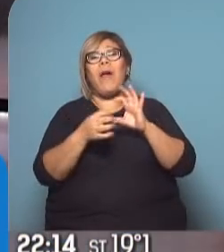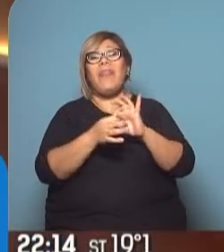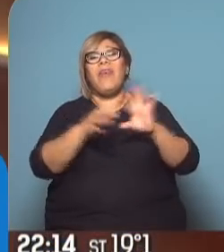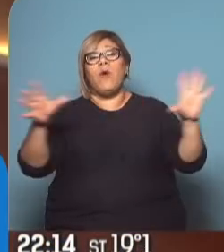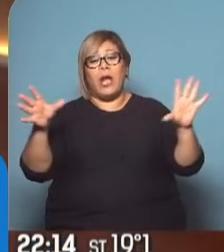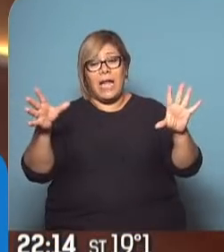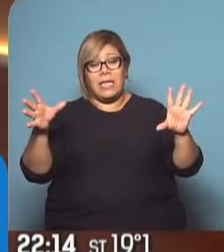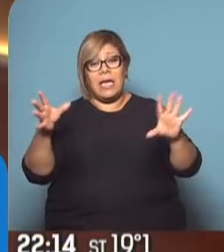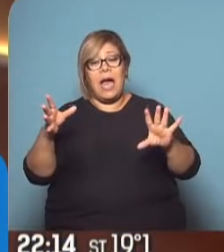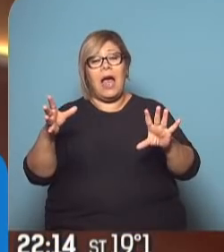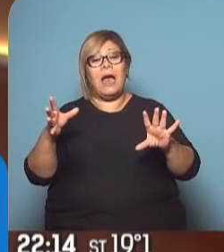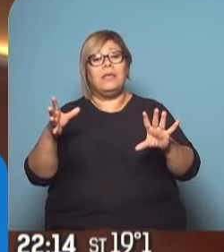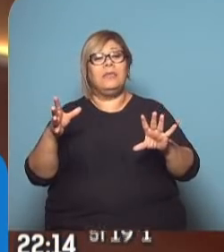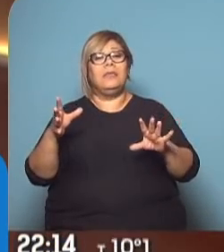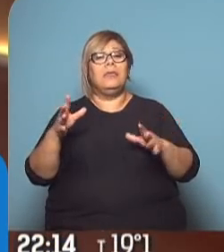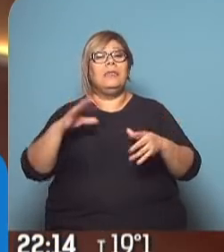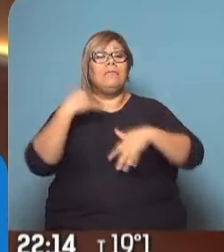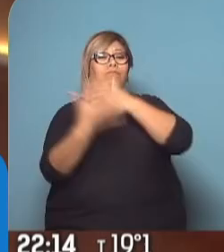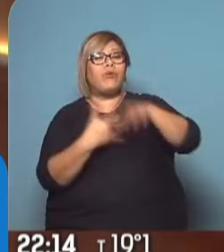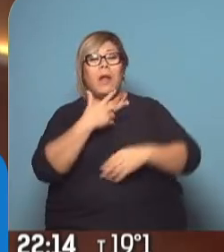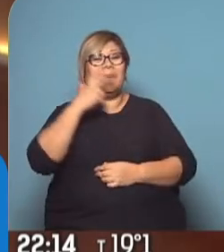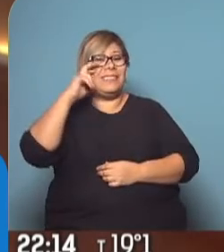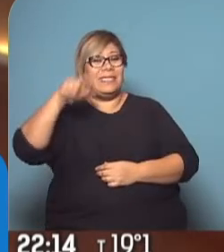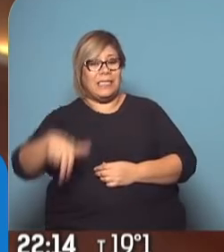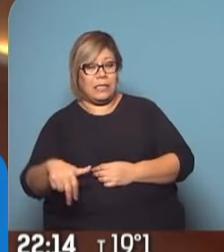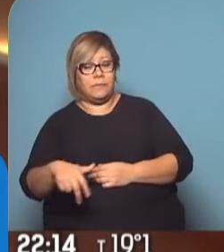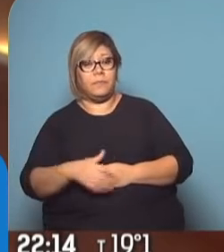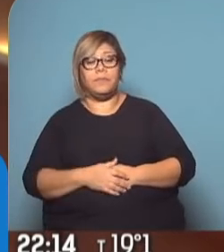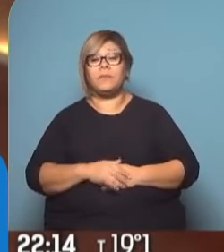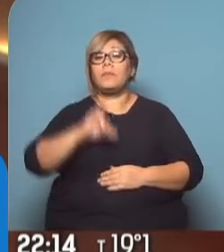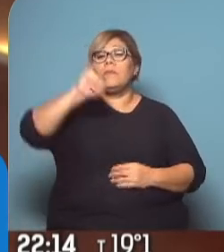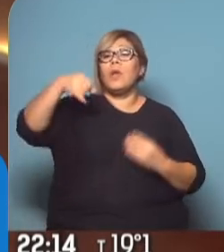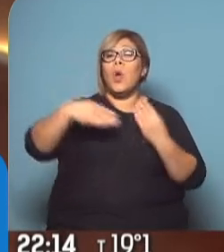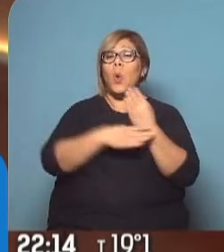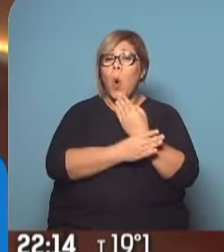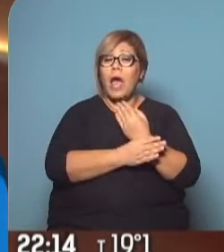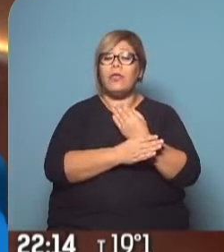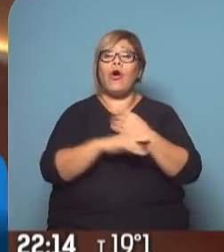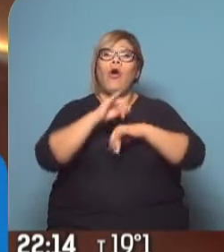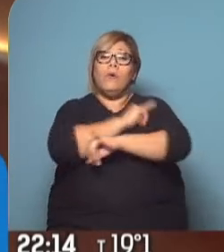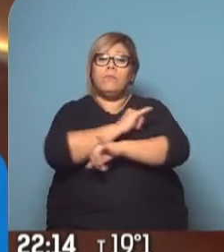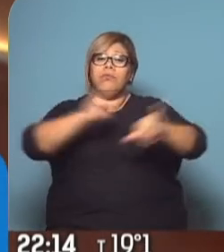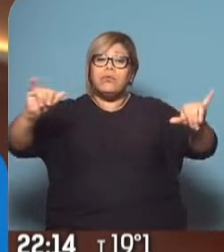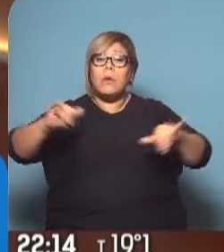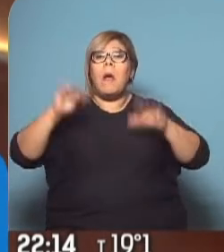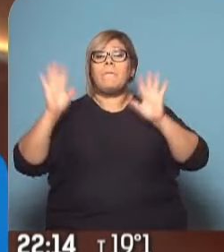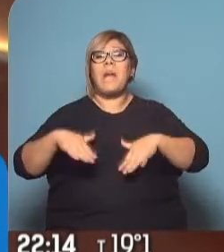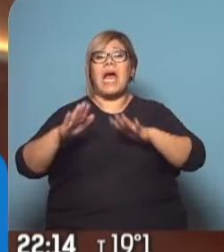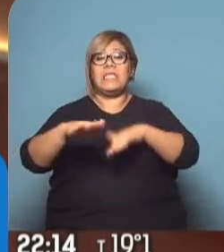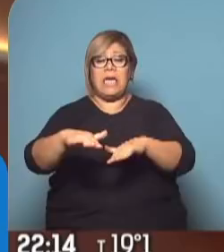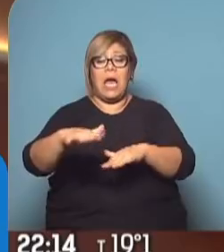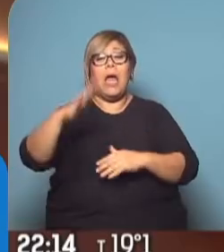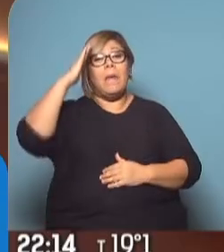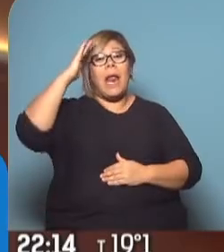Juan Guaidó, convocó a marchas especialmente en los cuarteles. ¿Para qué? Para que los militares se avengan